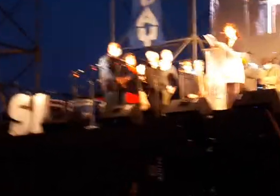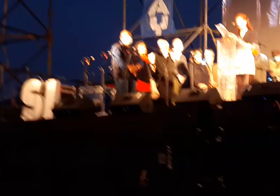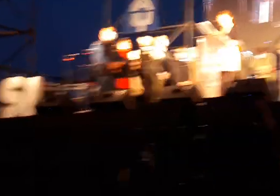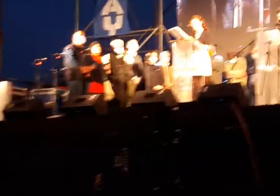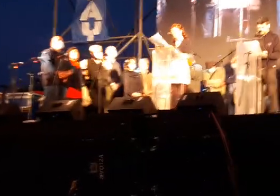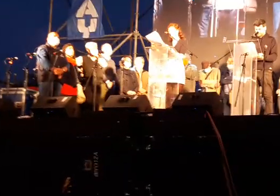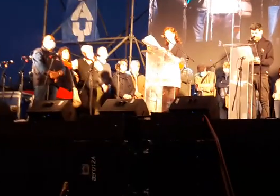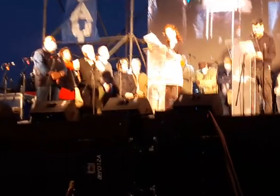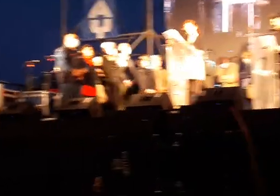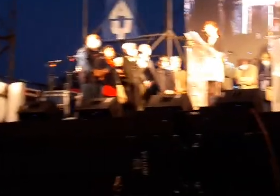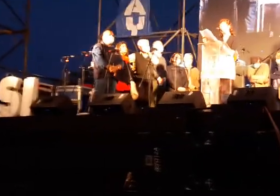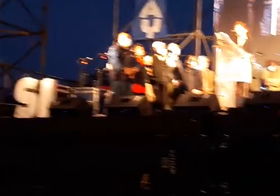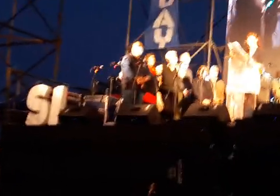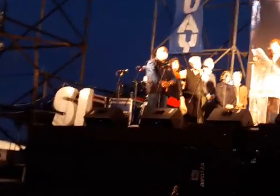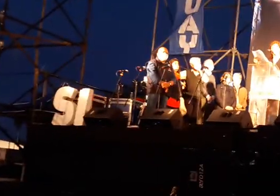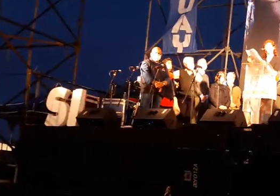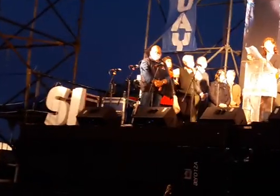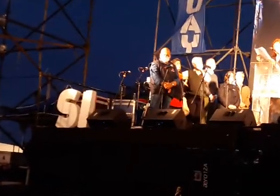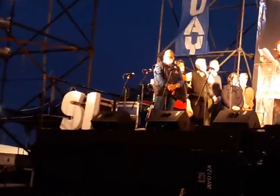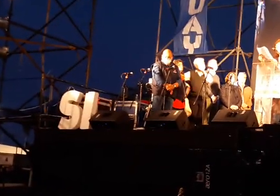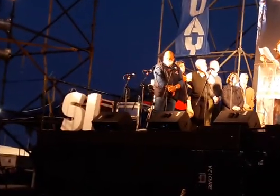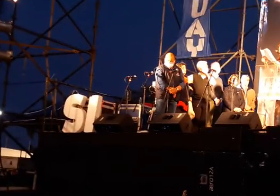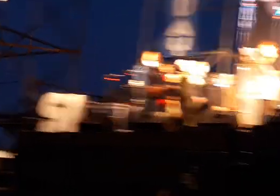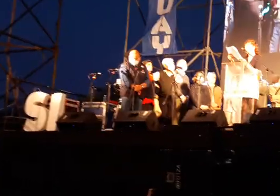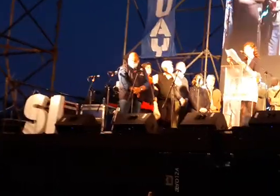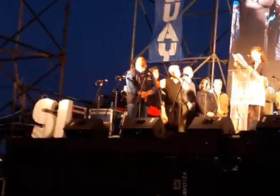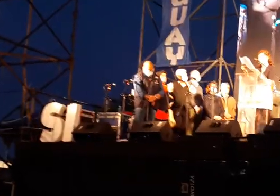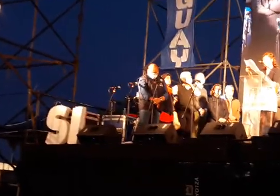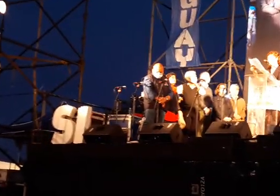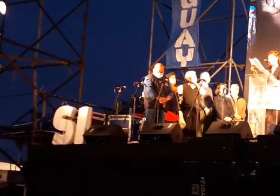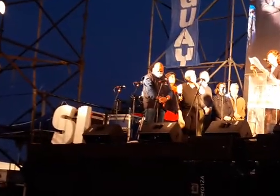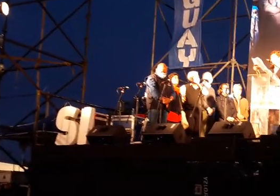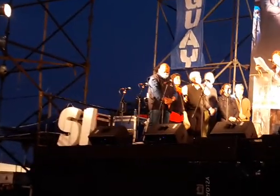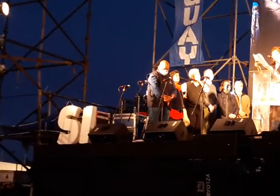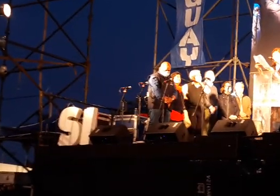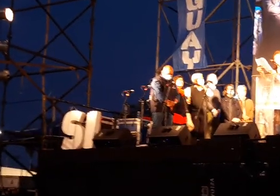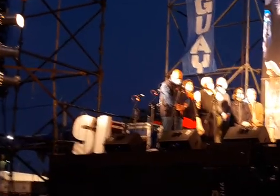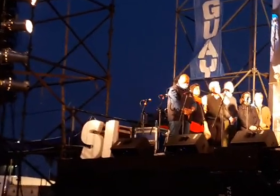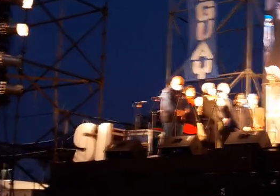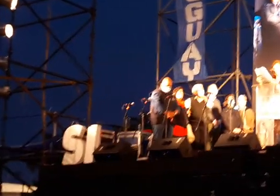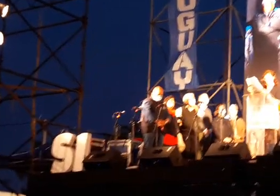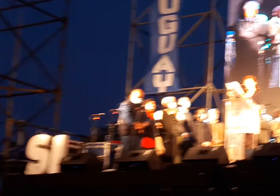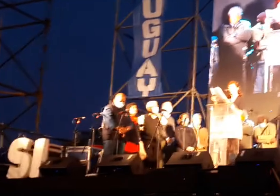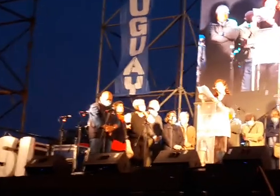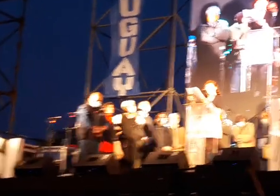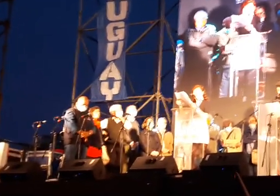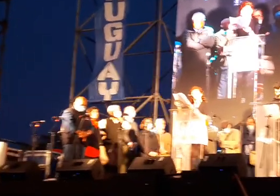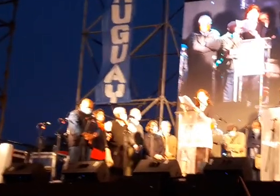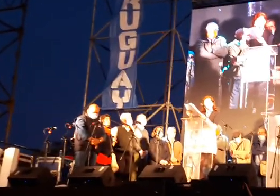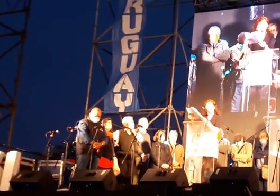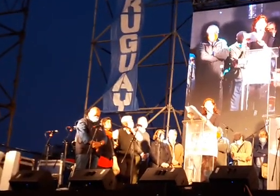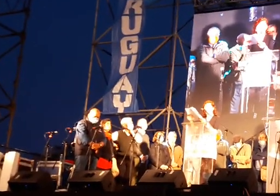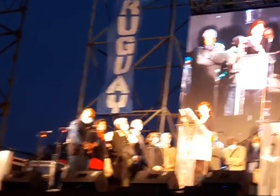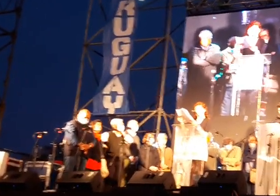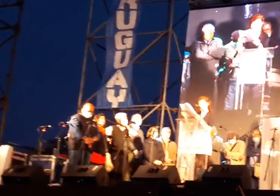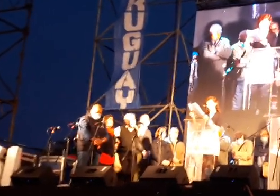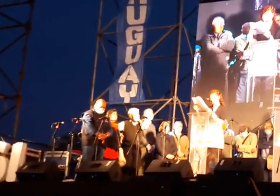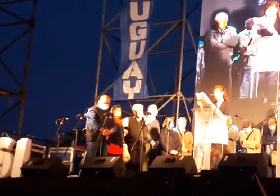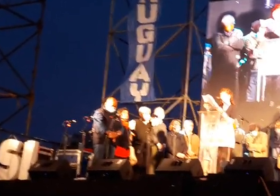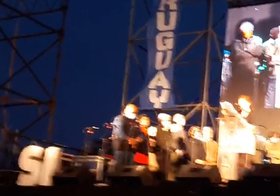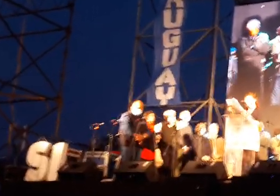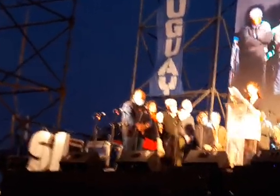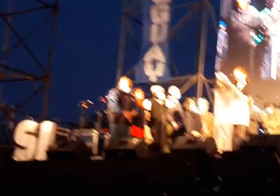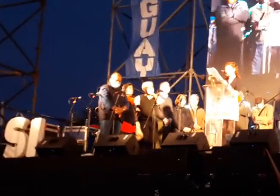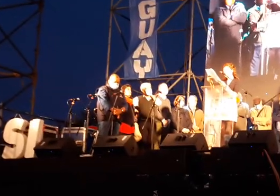el precio del petróleo en 2020 se desplomó. ¿Por qué no aplicaron el precio internacional en ese momento? Ya tenían la LUC, ¿por qué no lo